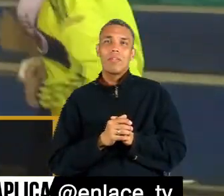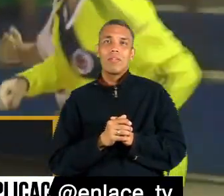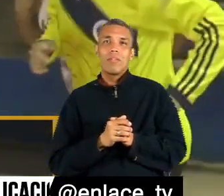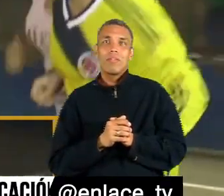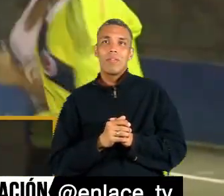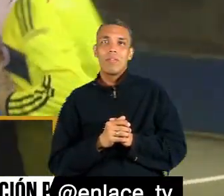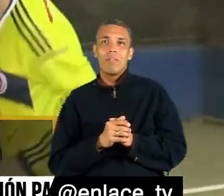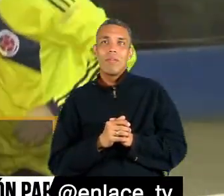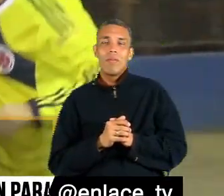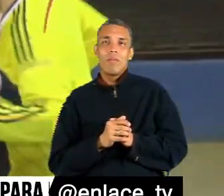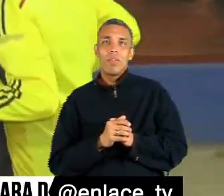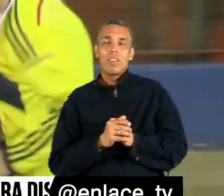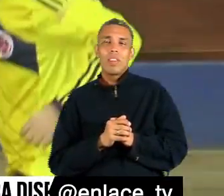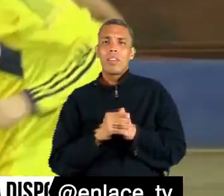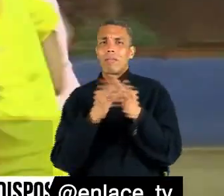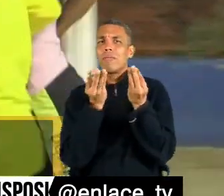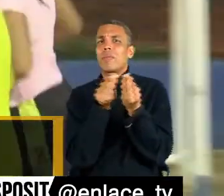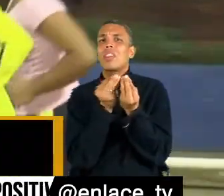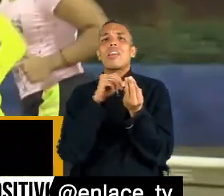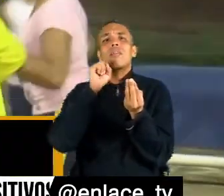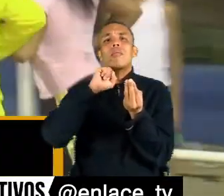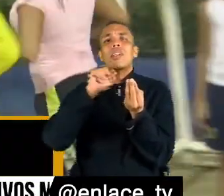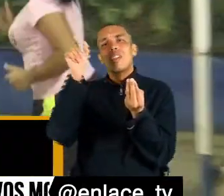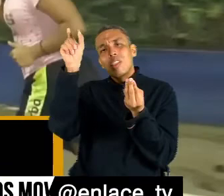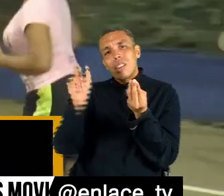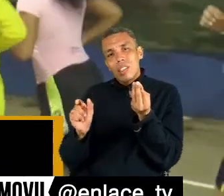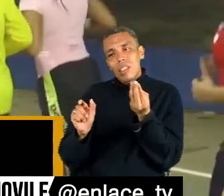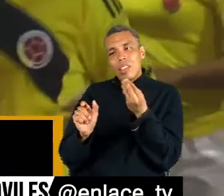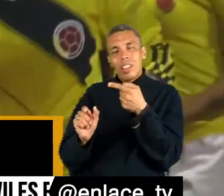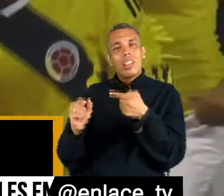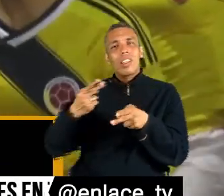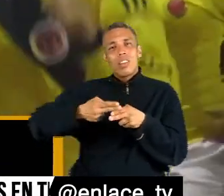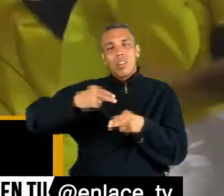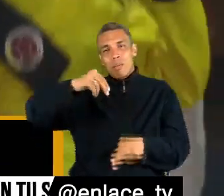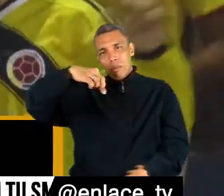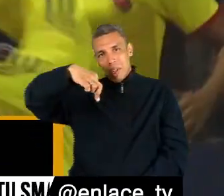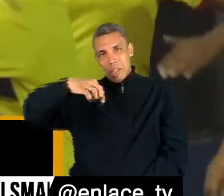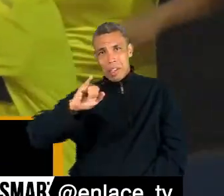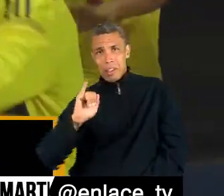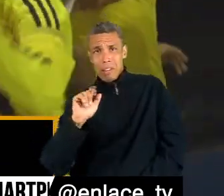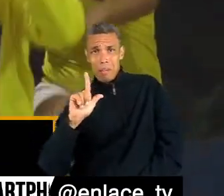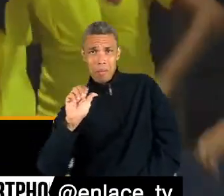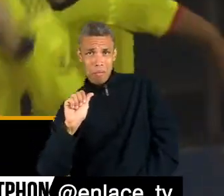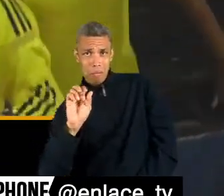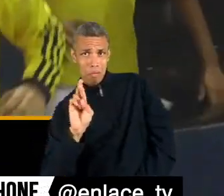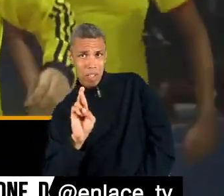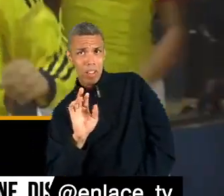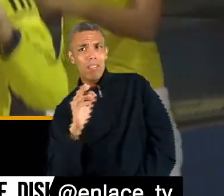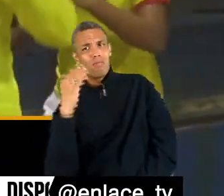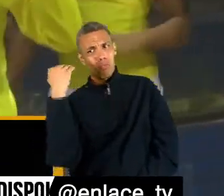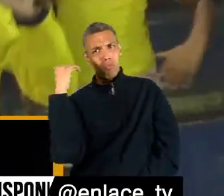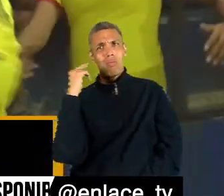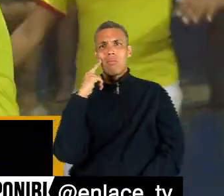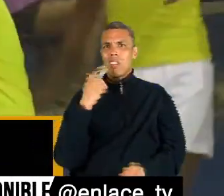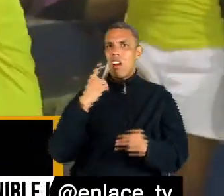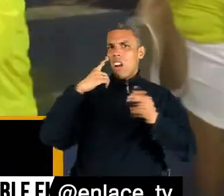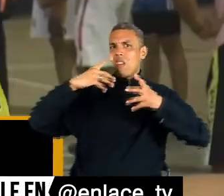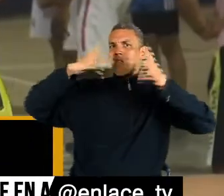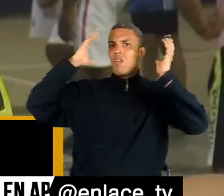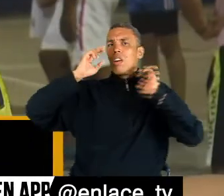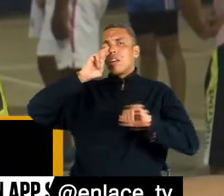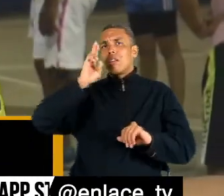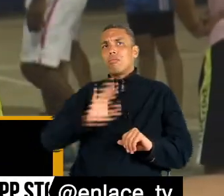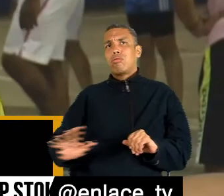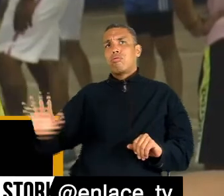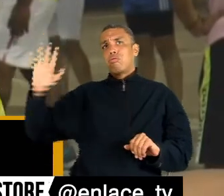de jugadoras de Barranqueñas FCF es Pilar Sierra, quien ha actuado en reconocidos equipos a escala nacional. Pues ha sido